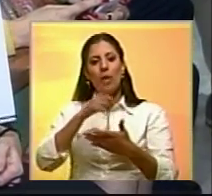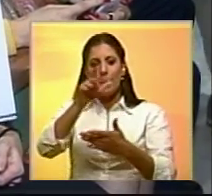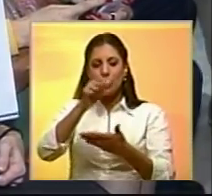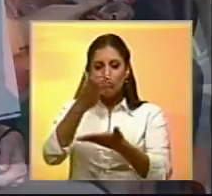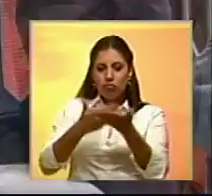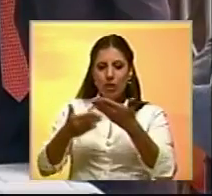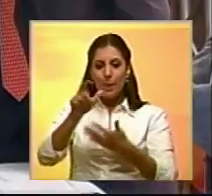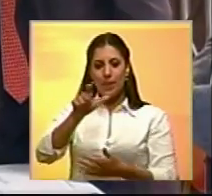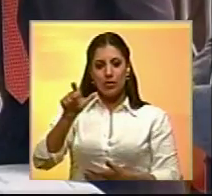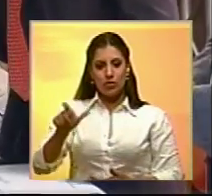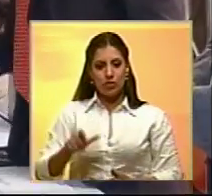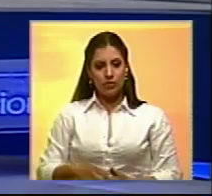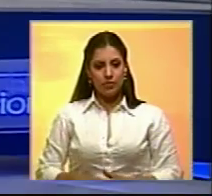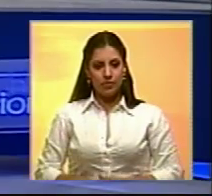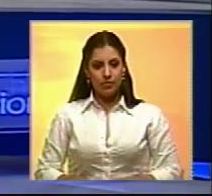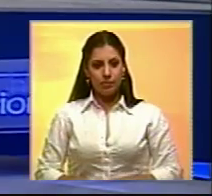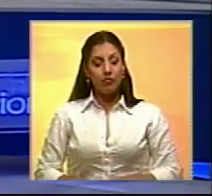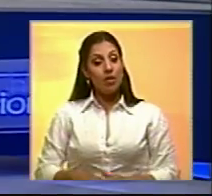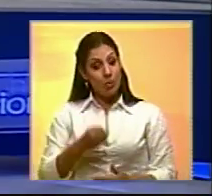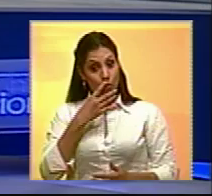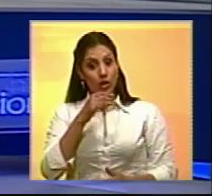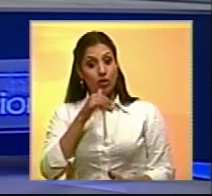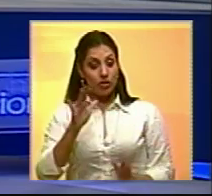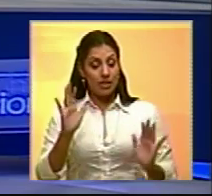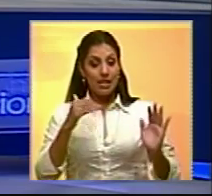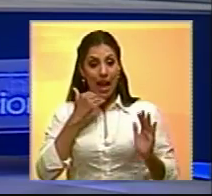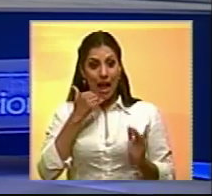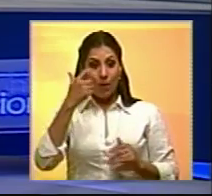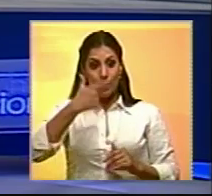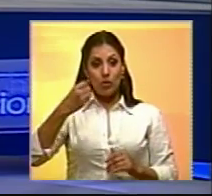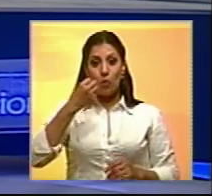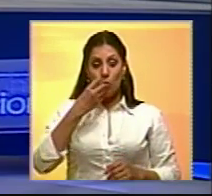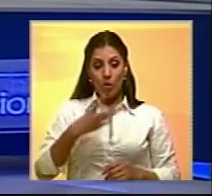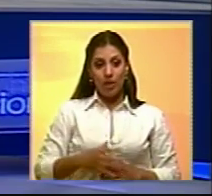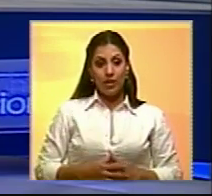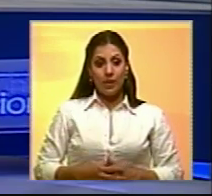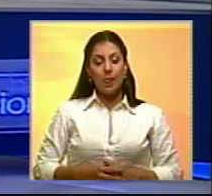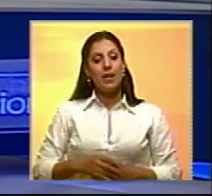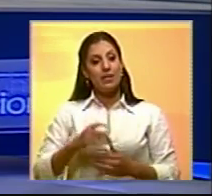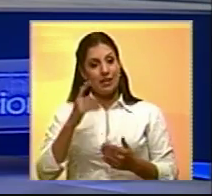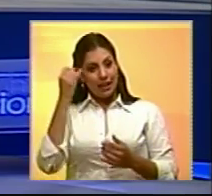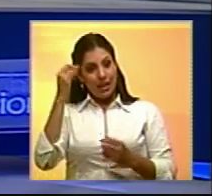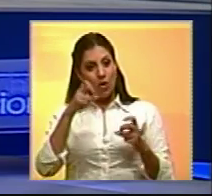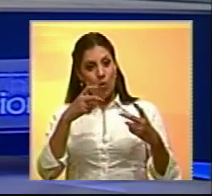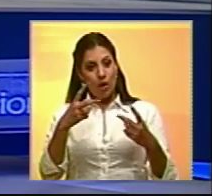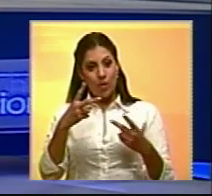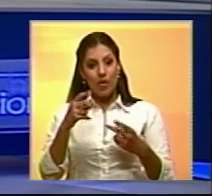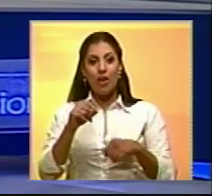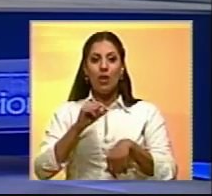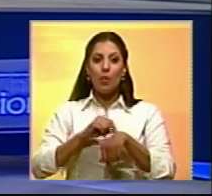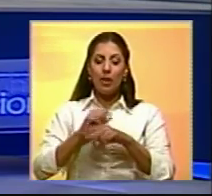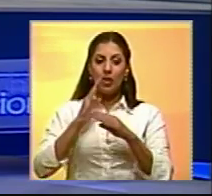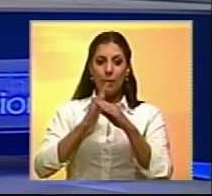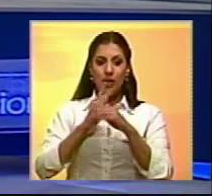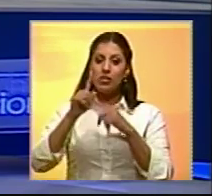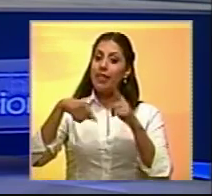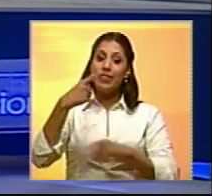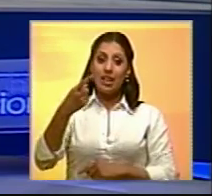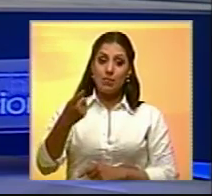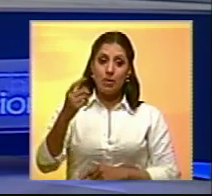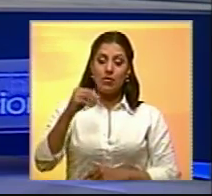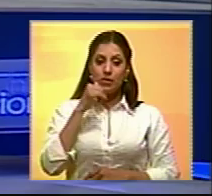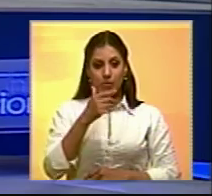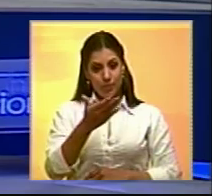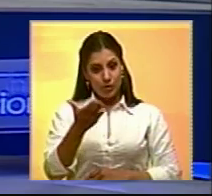sociedad venezolana. Buenas noticias de buenos venezolanos. Así es, el emprendimiento. Amigos, hacemos otra pausa. Ya venimos con